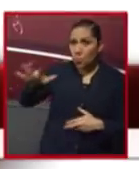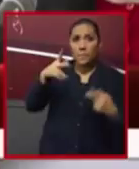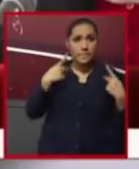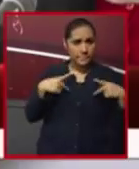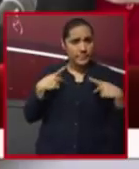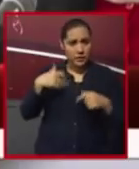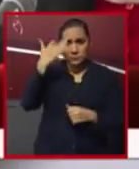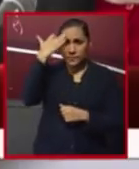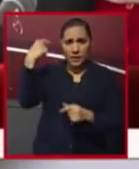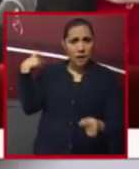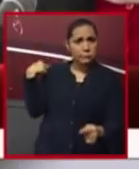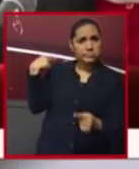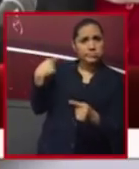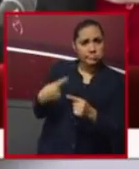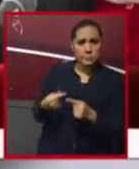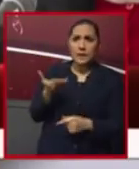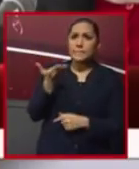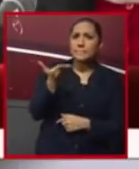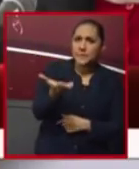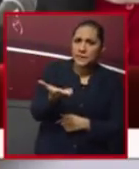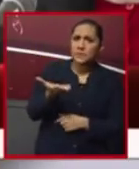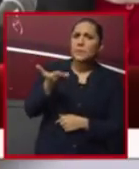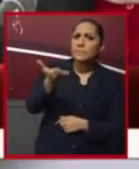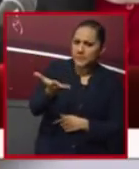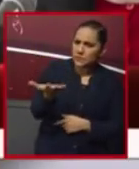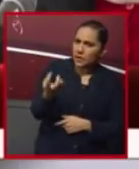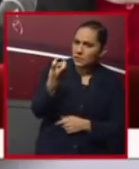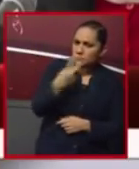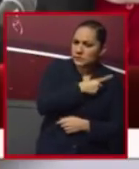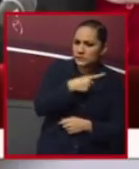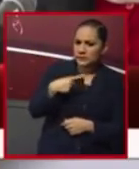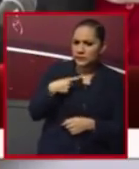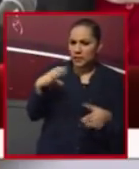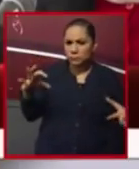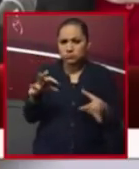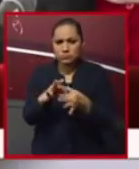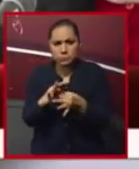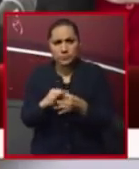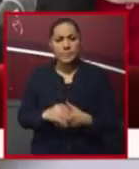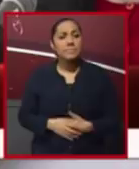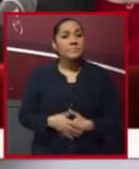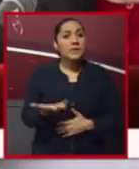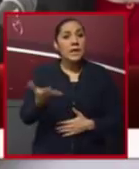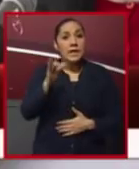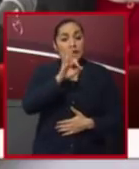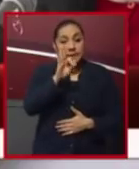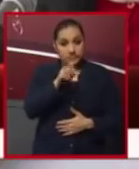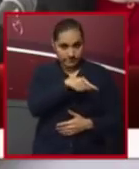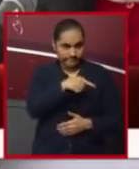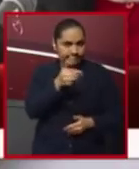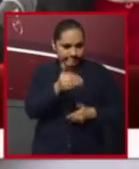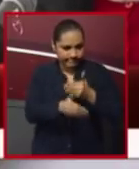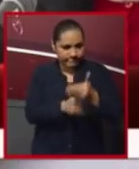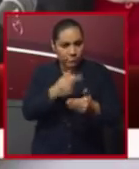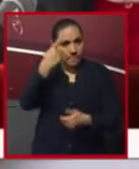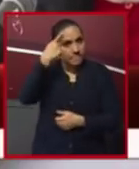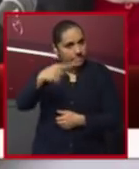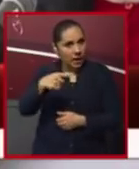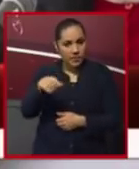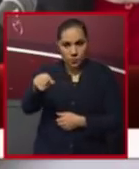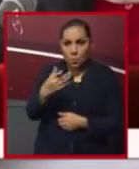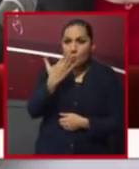ciudadanía. La última medida que utilizaríamos en una estrategia de combate a la